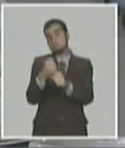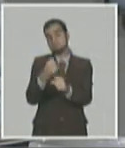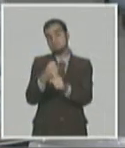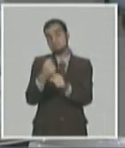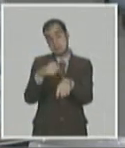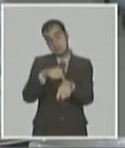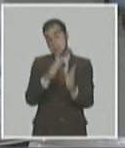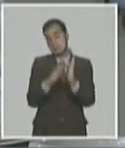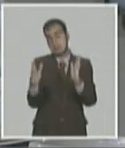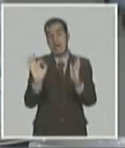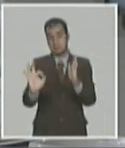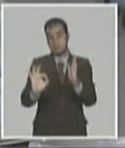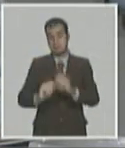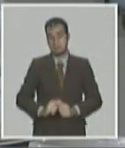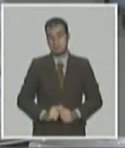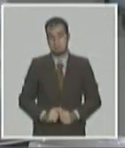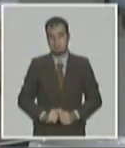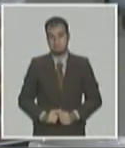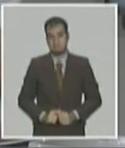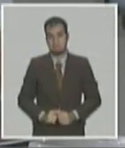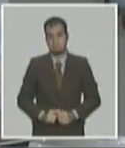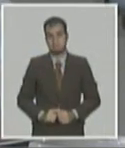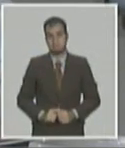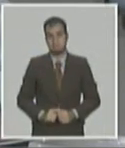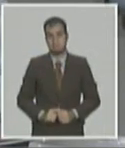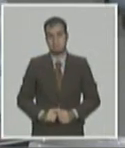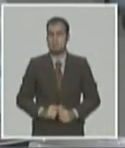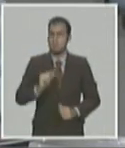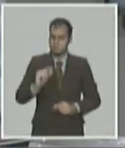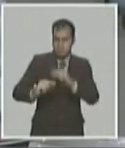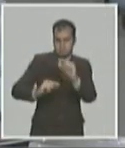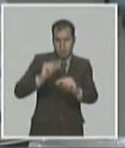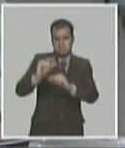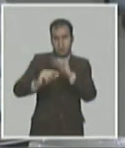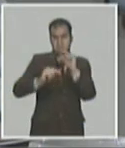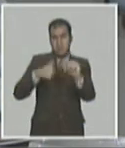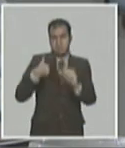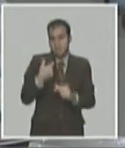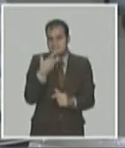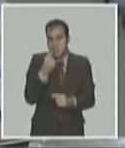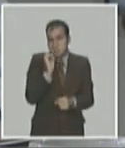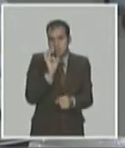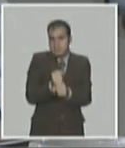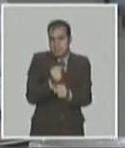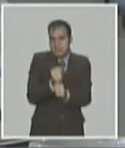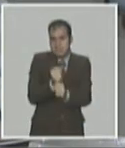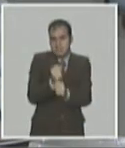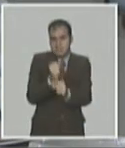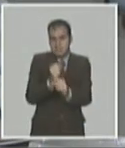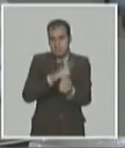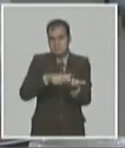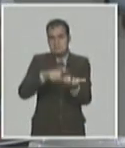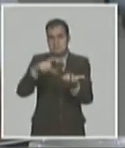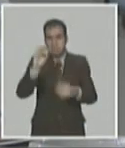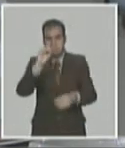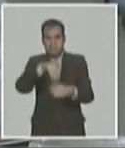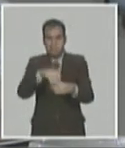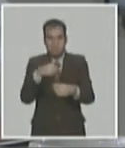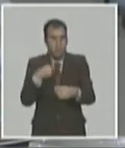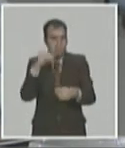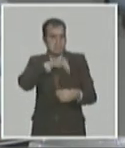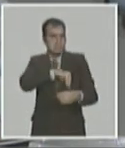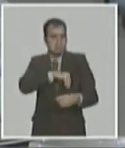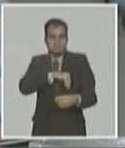tiempos. Y realmente uno se va enamorando del trabajo del partido y realmente lo hace con una satisfacción y una